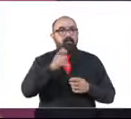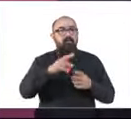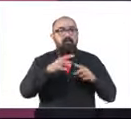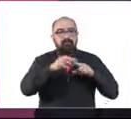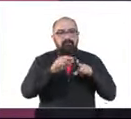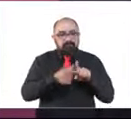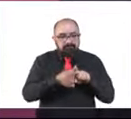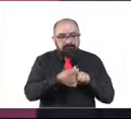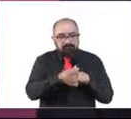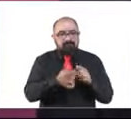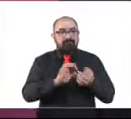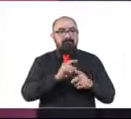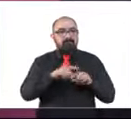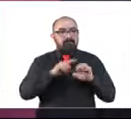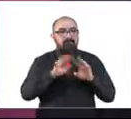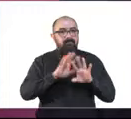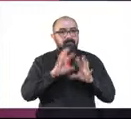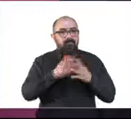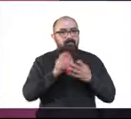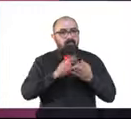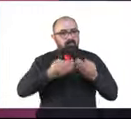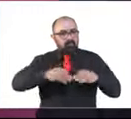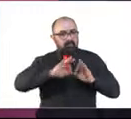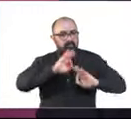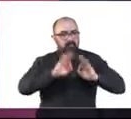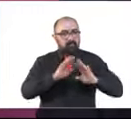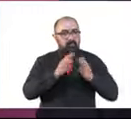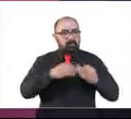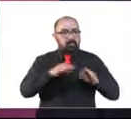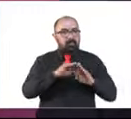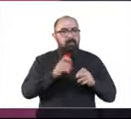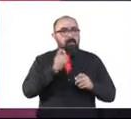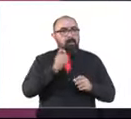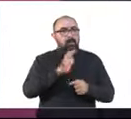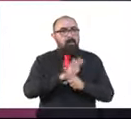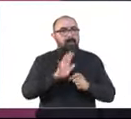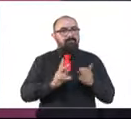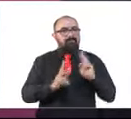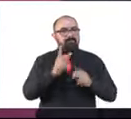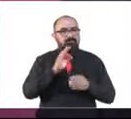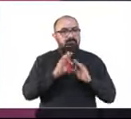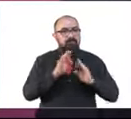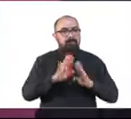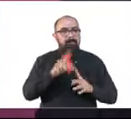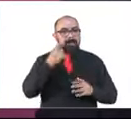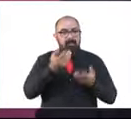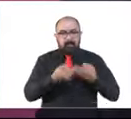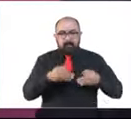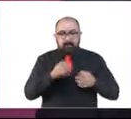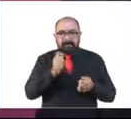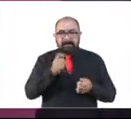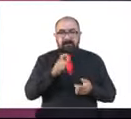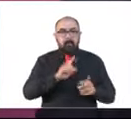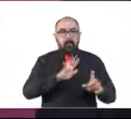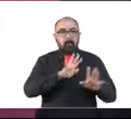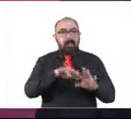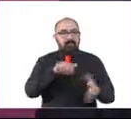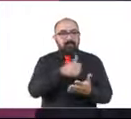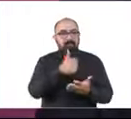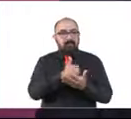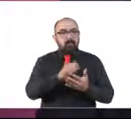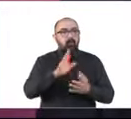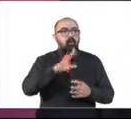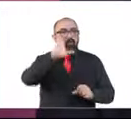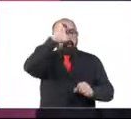siembra algo que es una producción tan importante, no solamente, o principalmente para la zona centro, por la cultura que